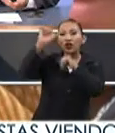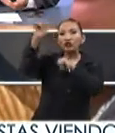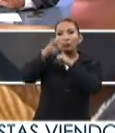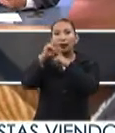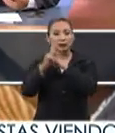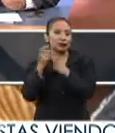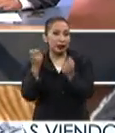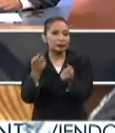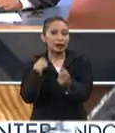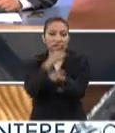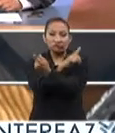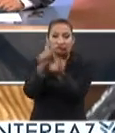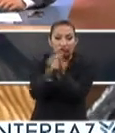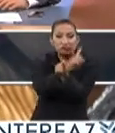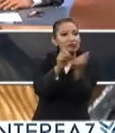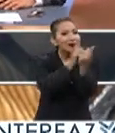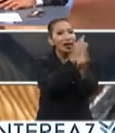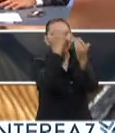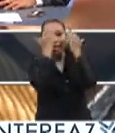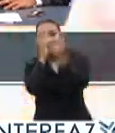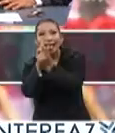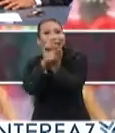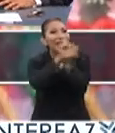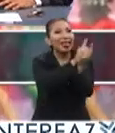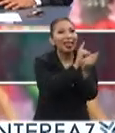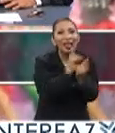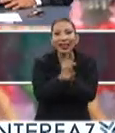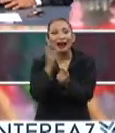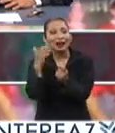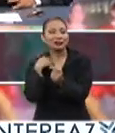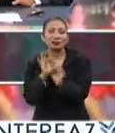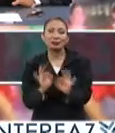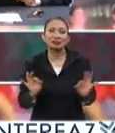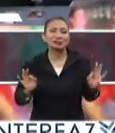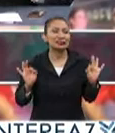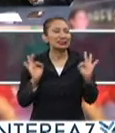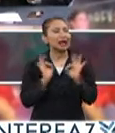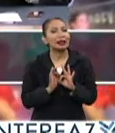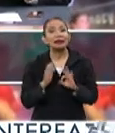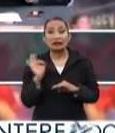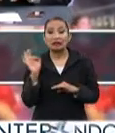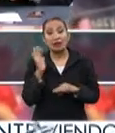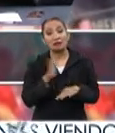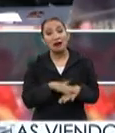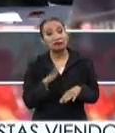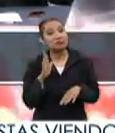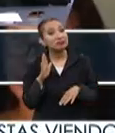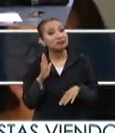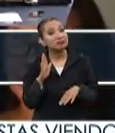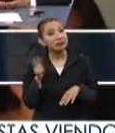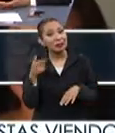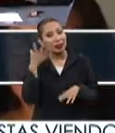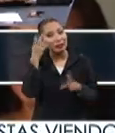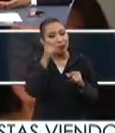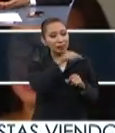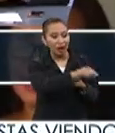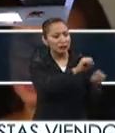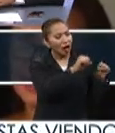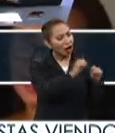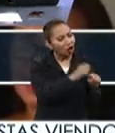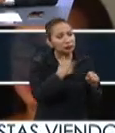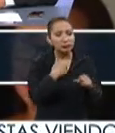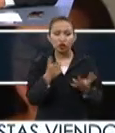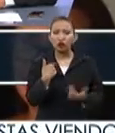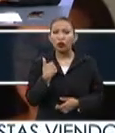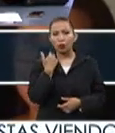extranjero, pues es esto, la socialización, y creo que es parte elemental, quizá a veces más de lo que se aprende en las aulas.